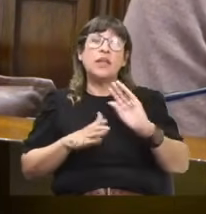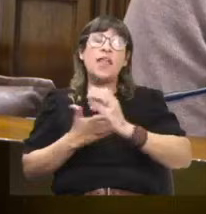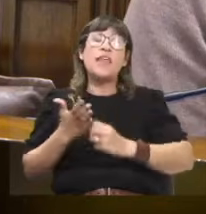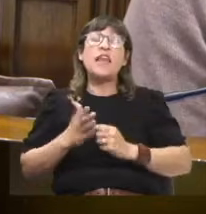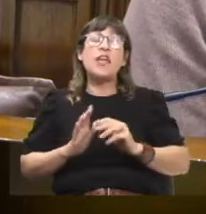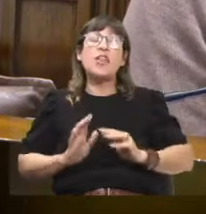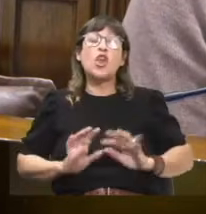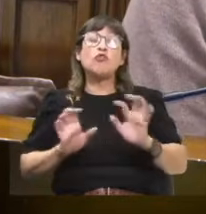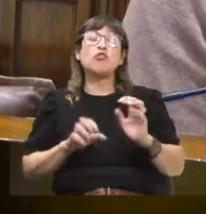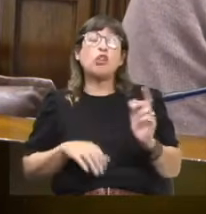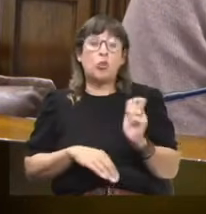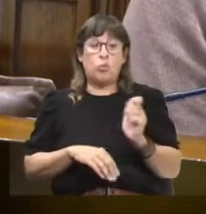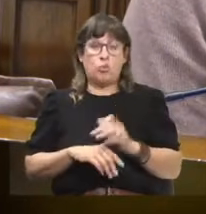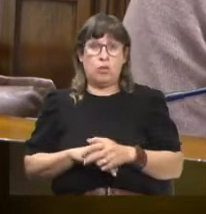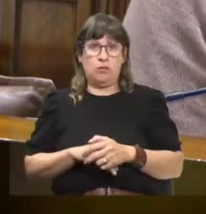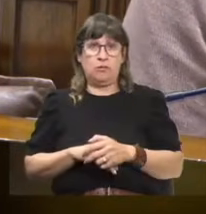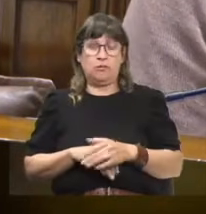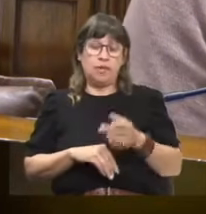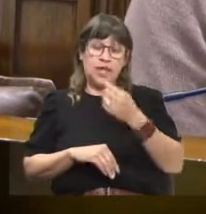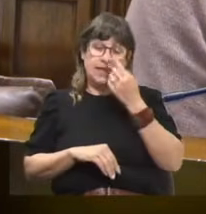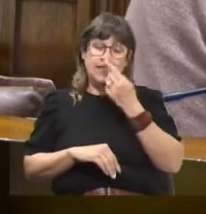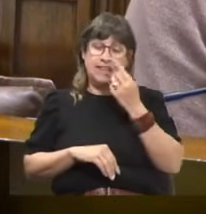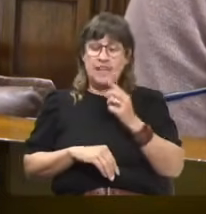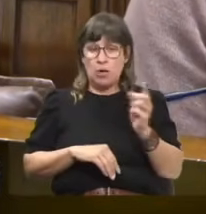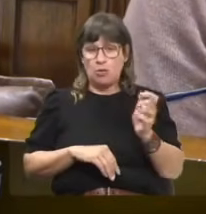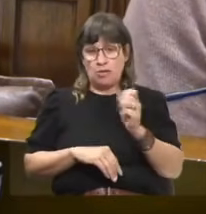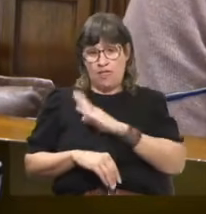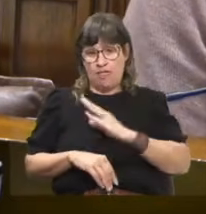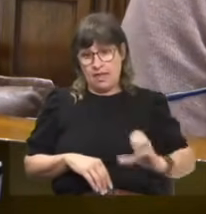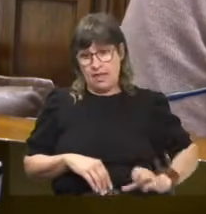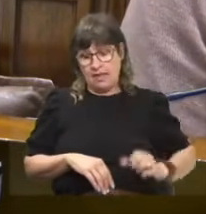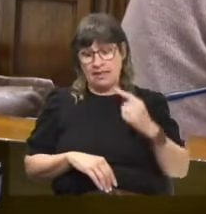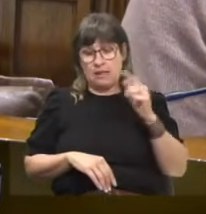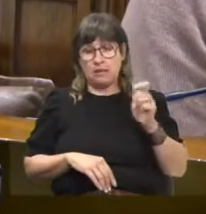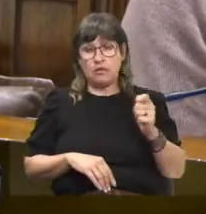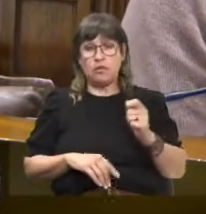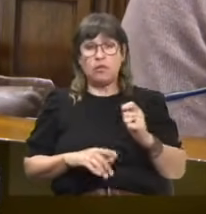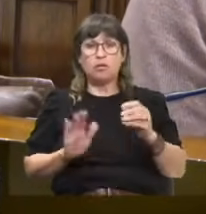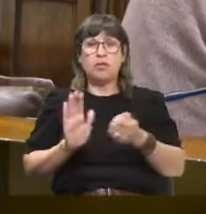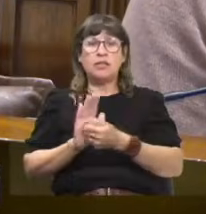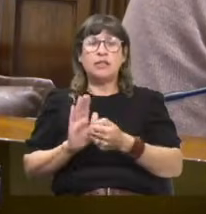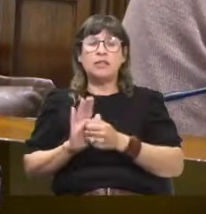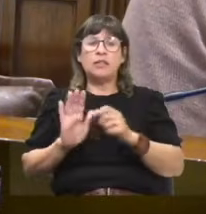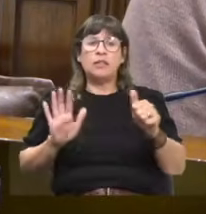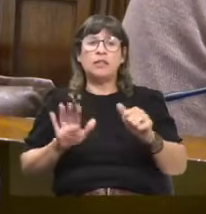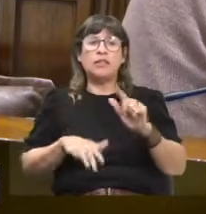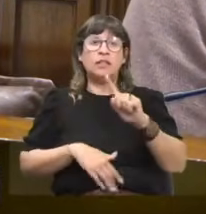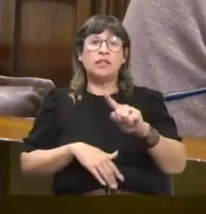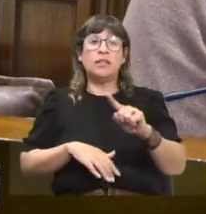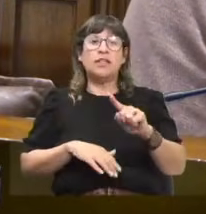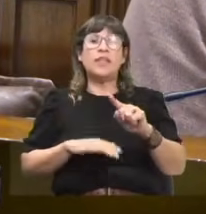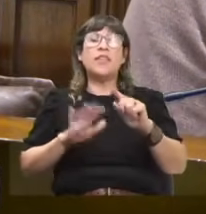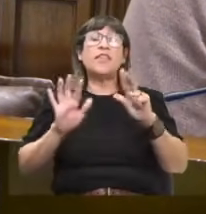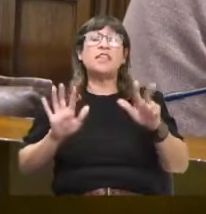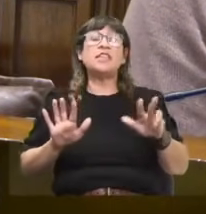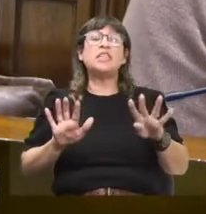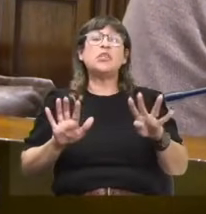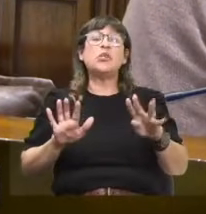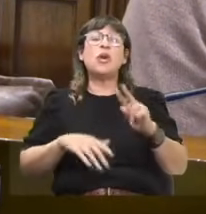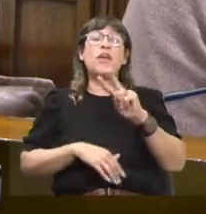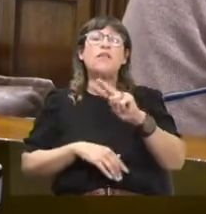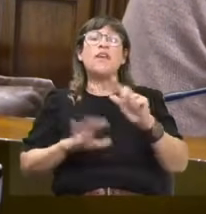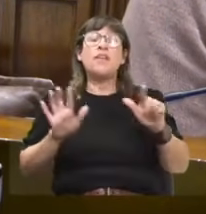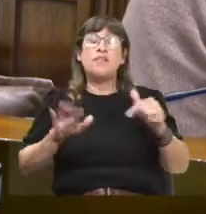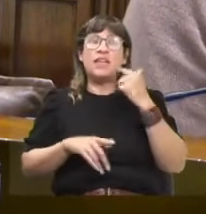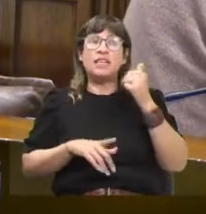Pública. El interés público, que está consagrado en el artículo 6, 19 y 27, este